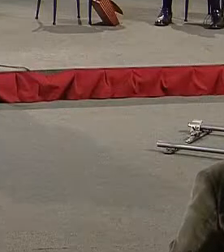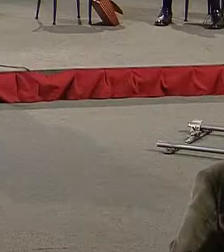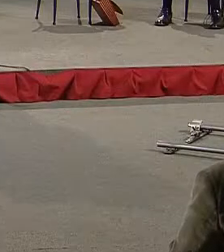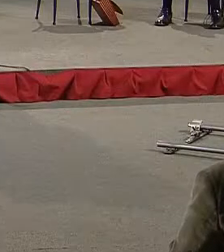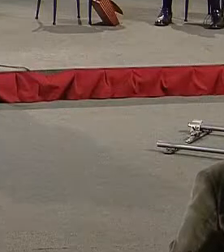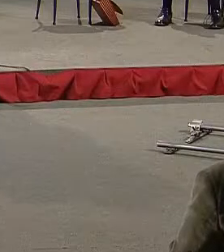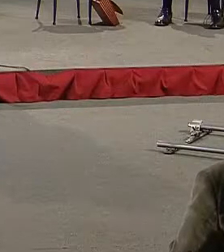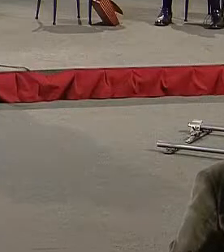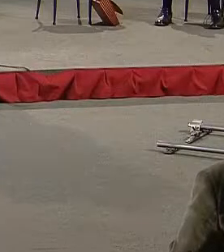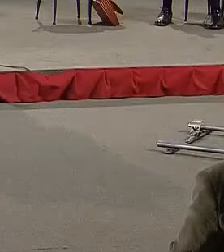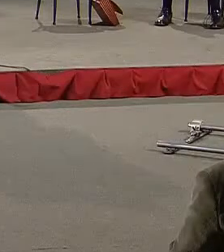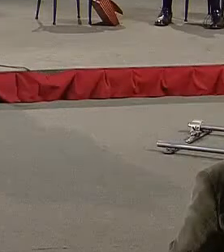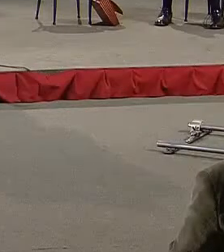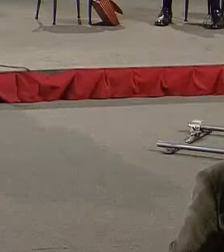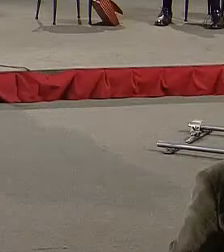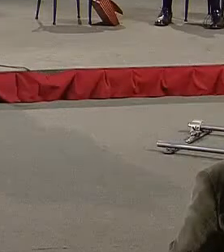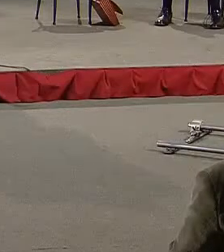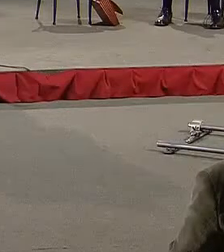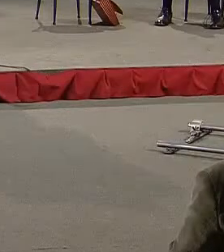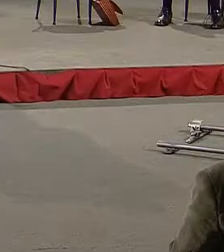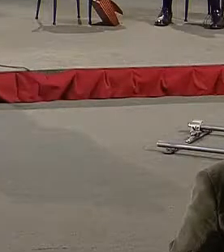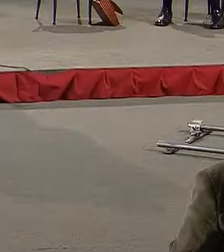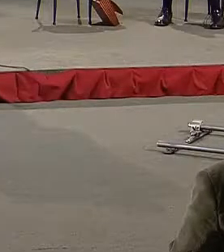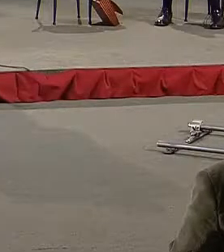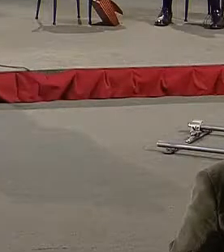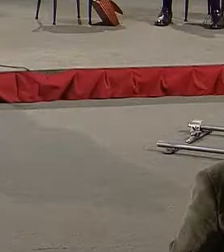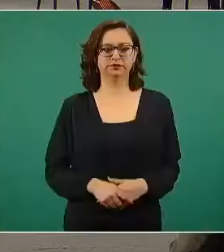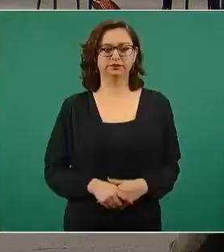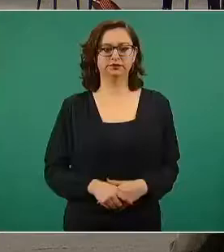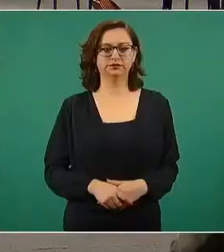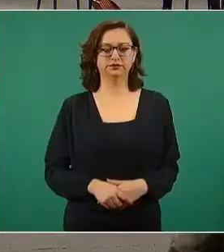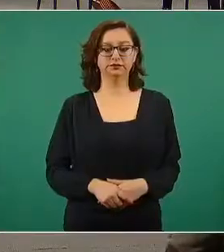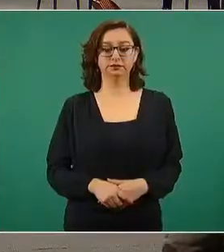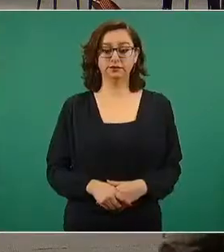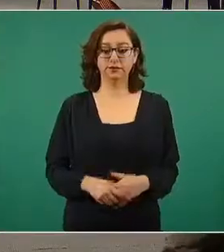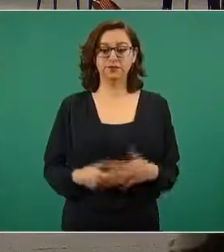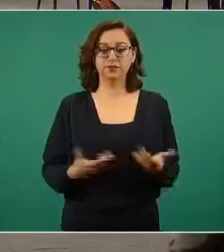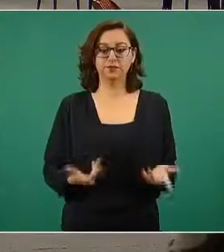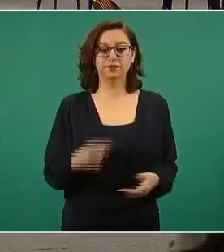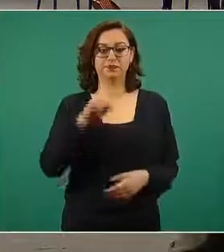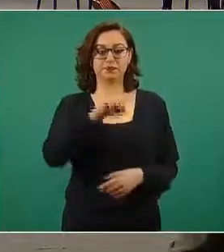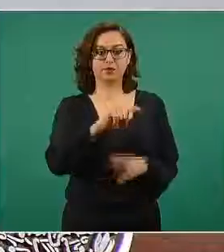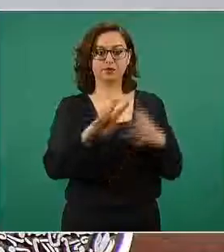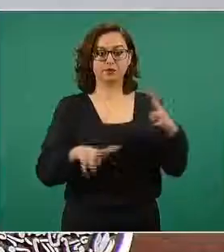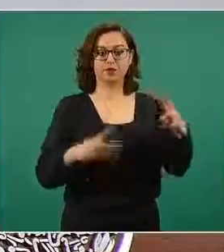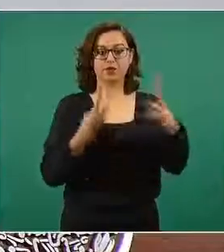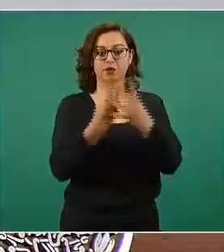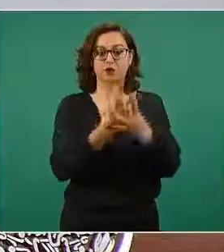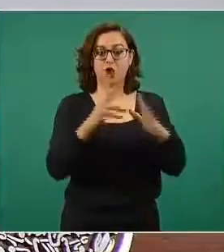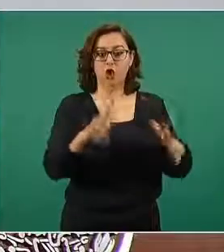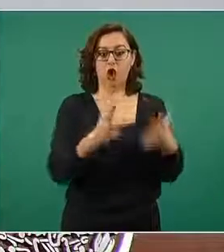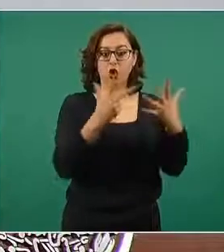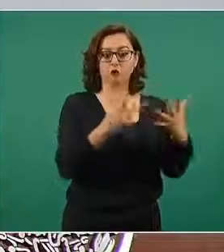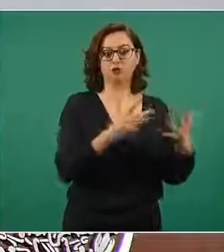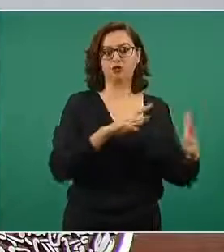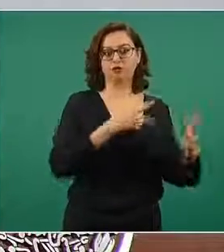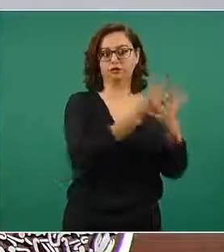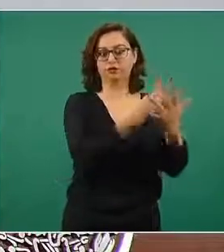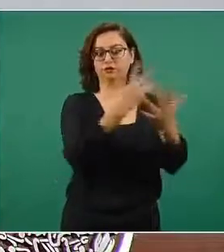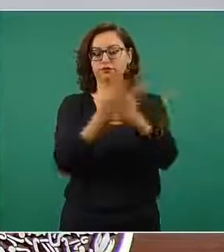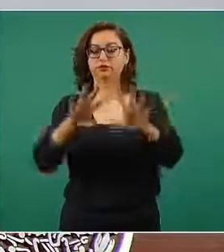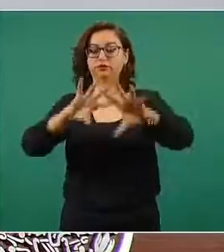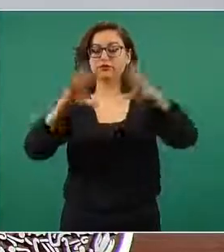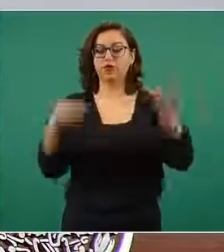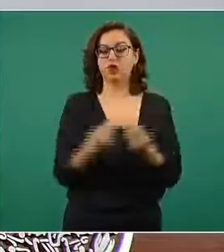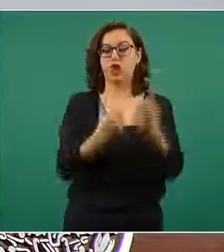12.334 personas privadas de su libertad, PPLs, aquí en estos 8 penales, que es a los